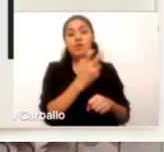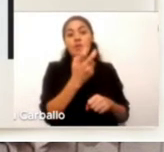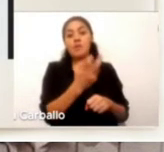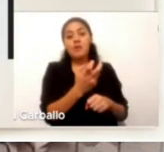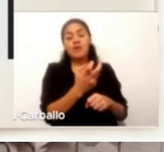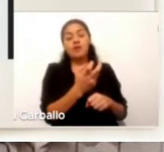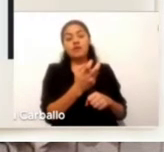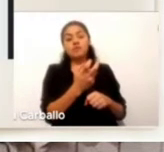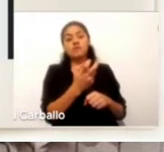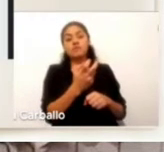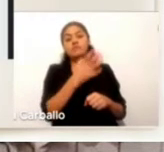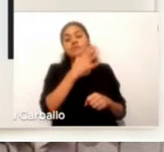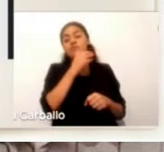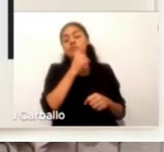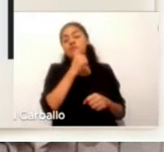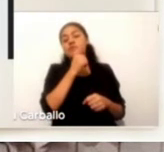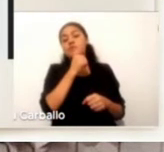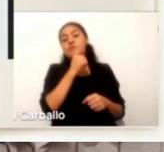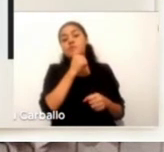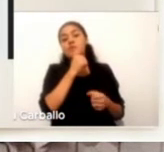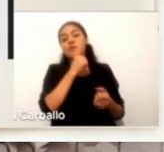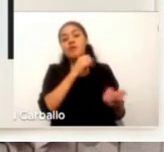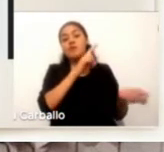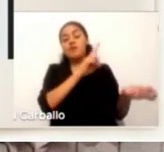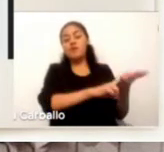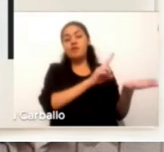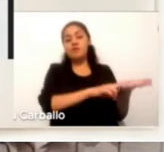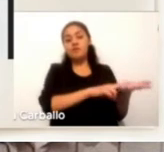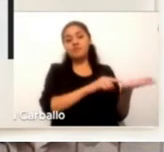dable comprobar el uso ilícito de recursos.